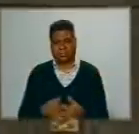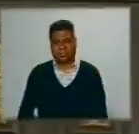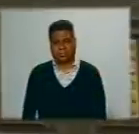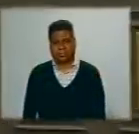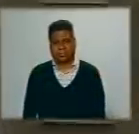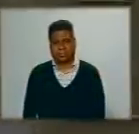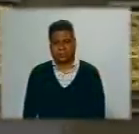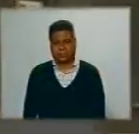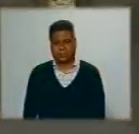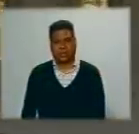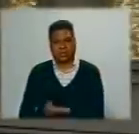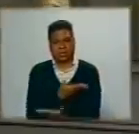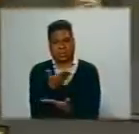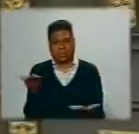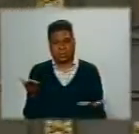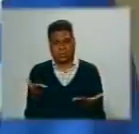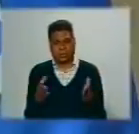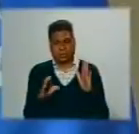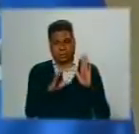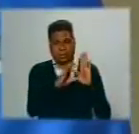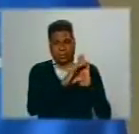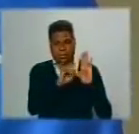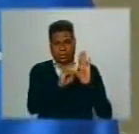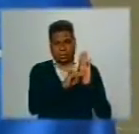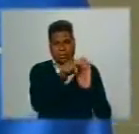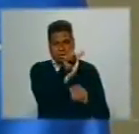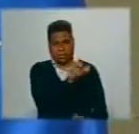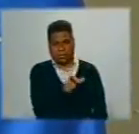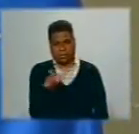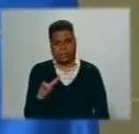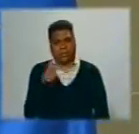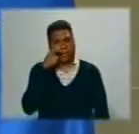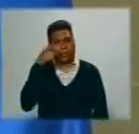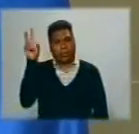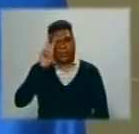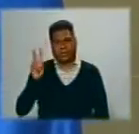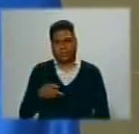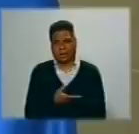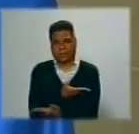Colegas constituyentes, pueblo venezolano,